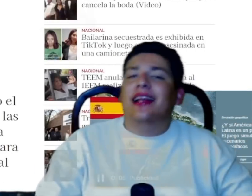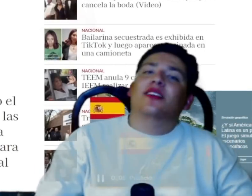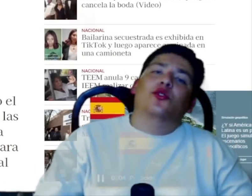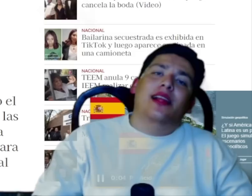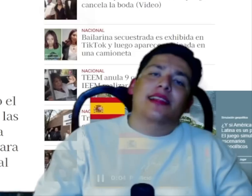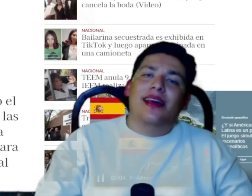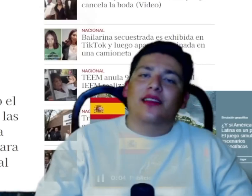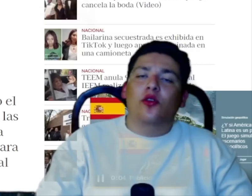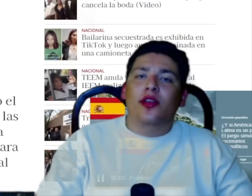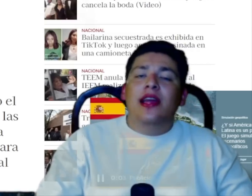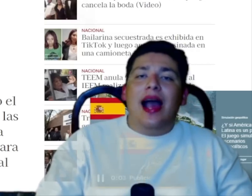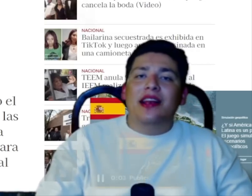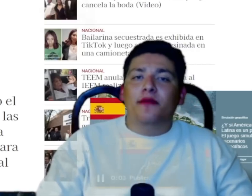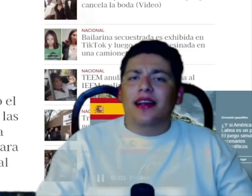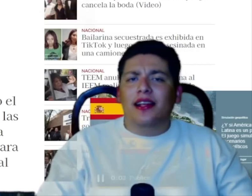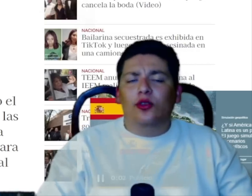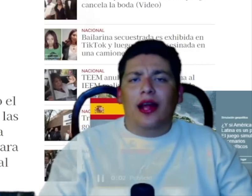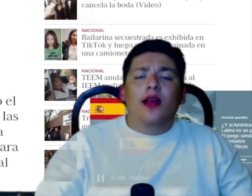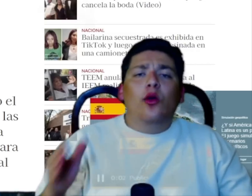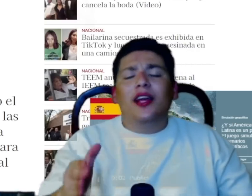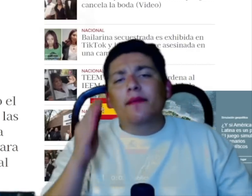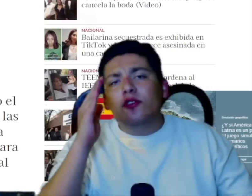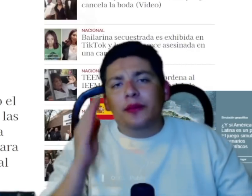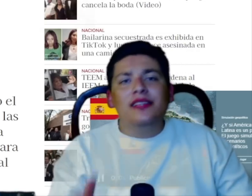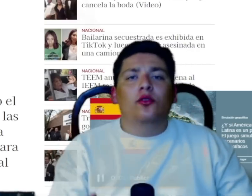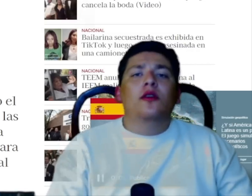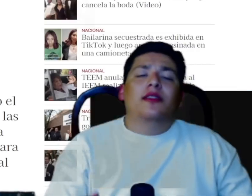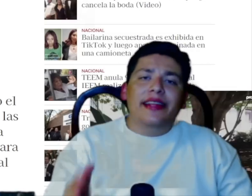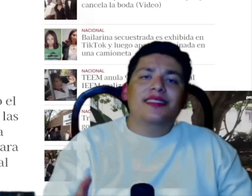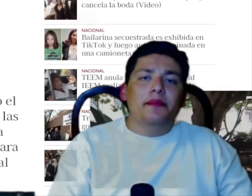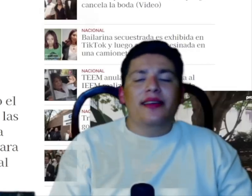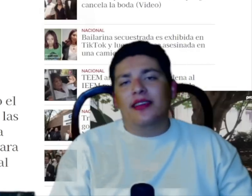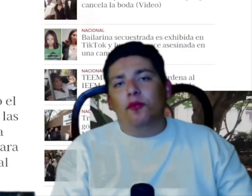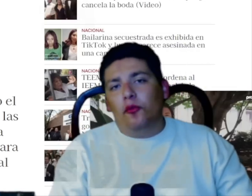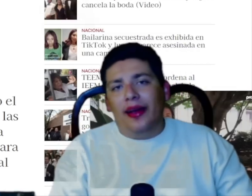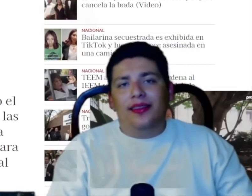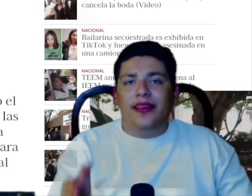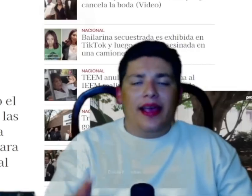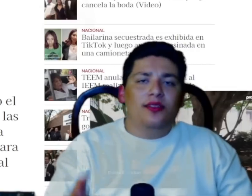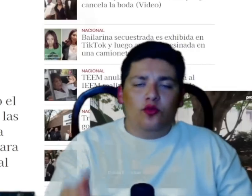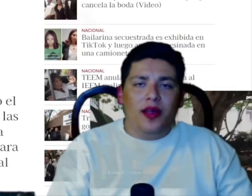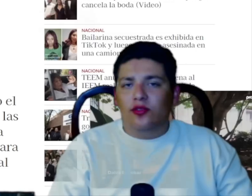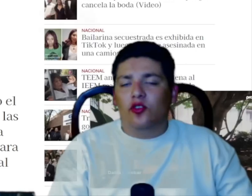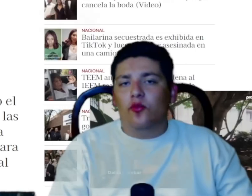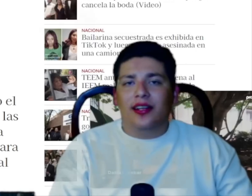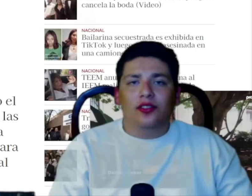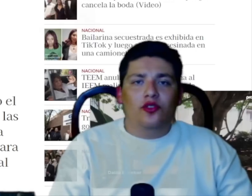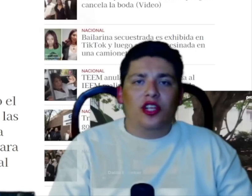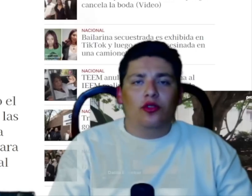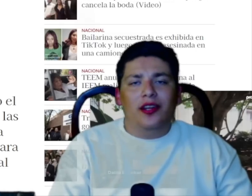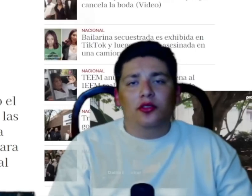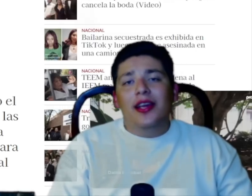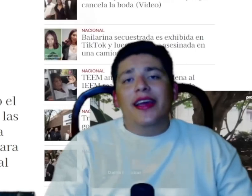mensaje que lanzó el día de hoy a nivel nacional. Lo que hemos visto tristemente por parte de estos medios de